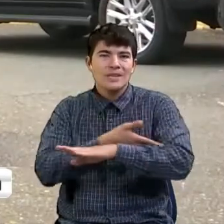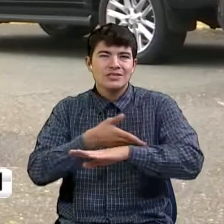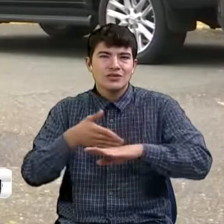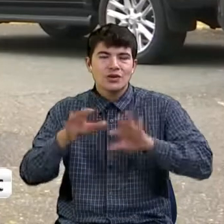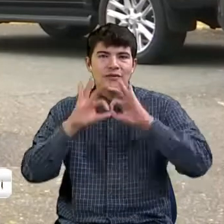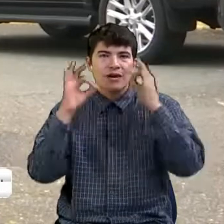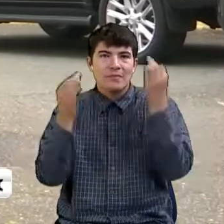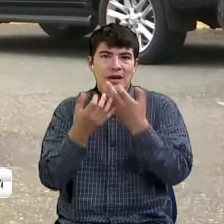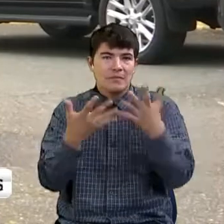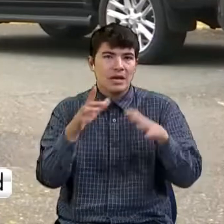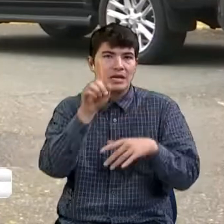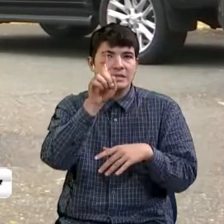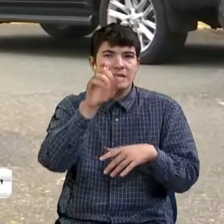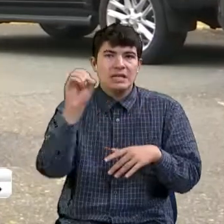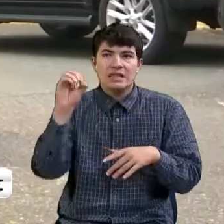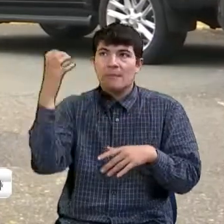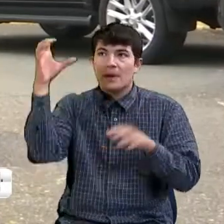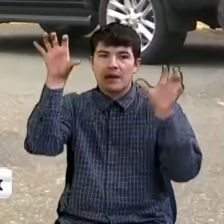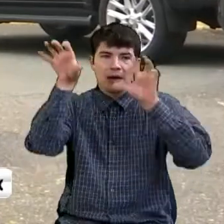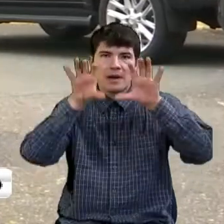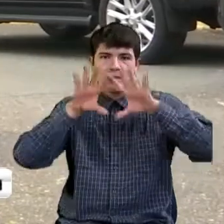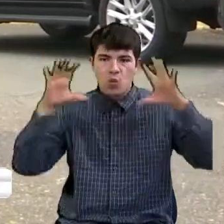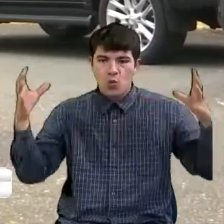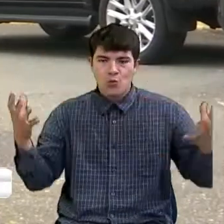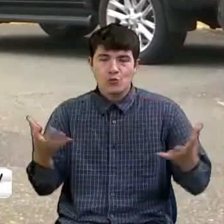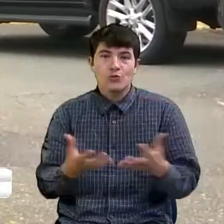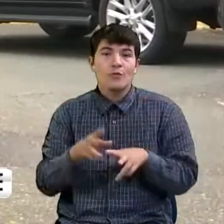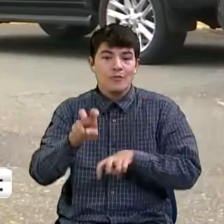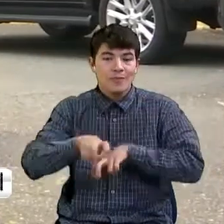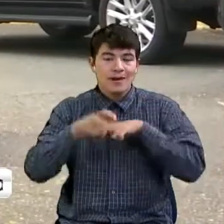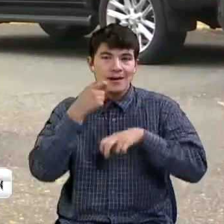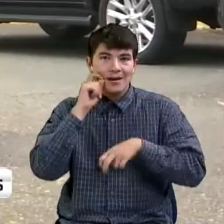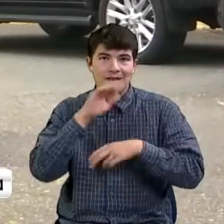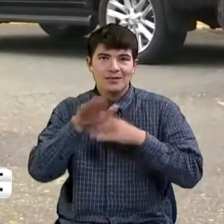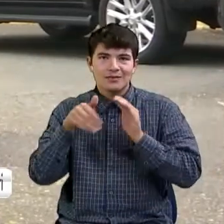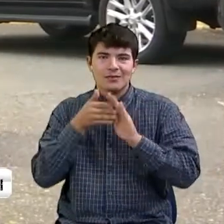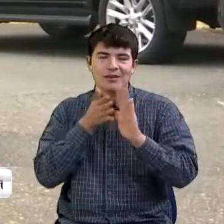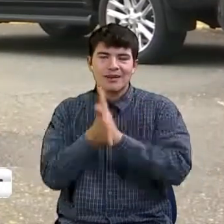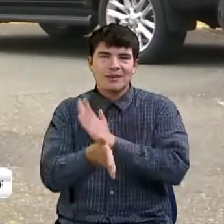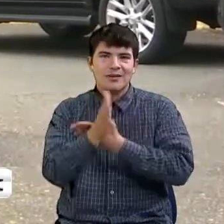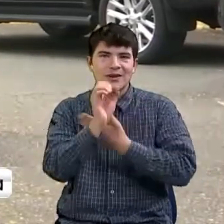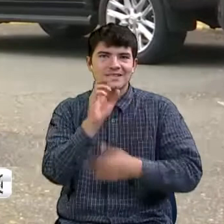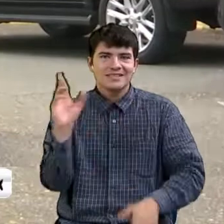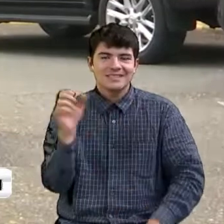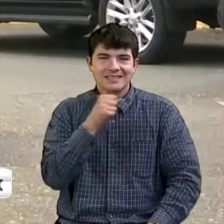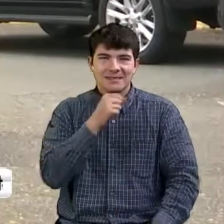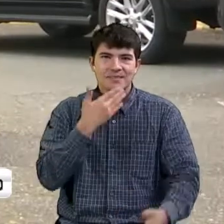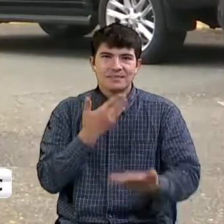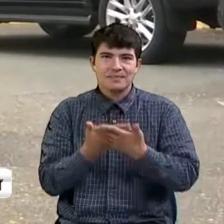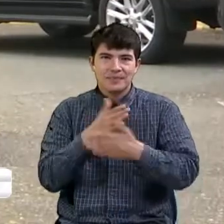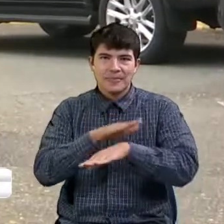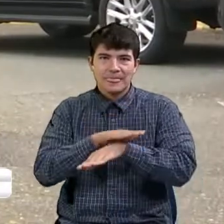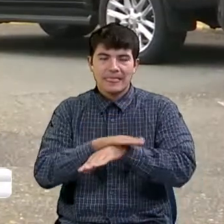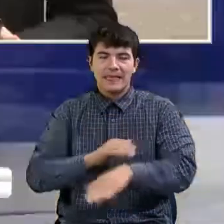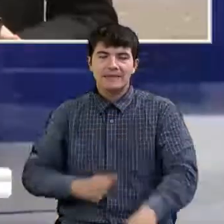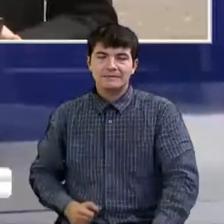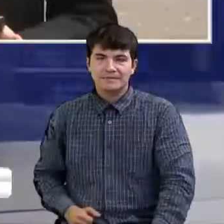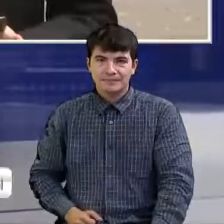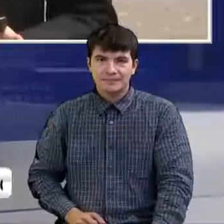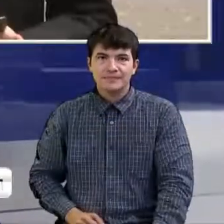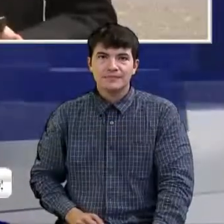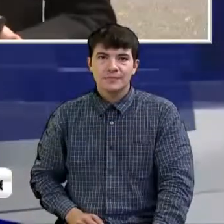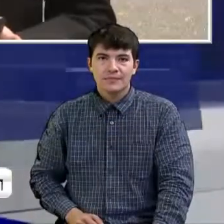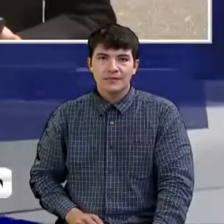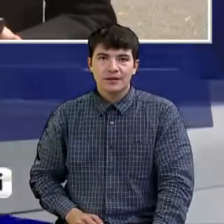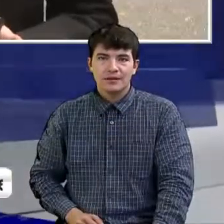de 60 países en todo el mundo está toda la información por el momento desde medellín en este primer foro mundial de países productores de café con la cámara de óscar los